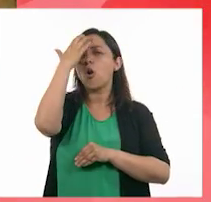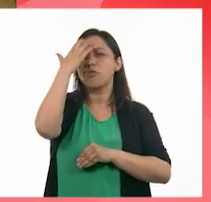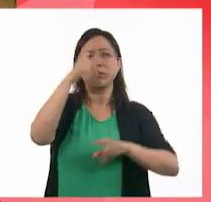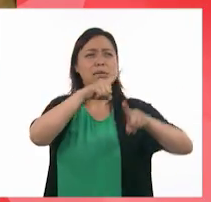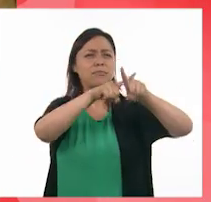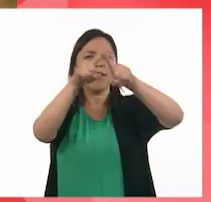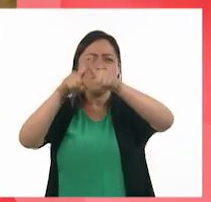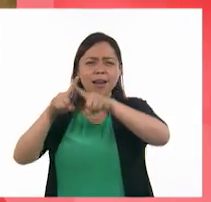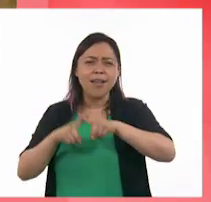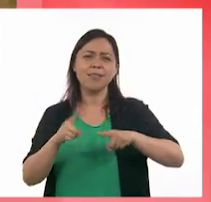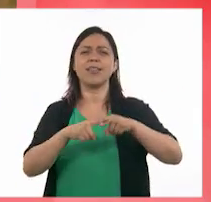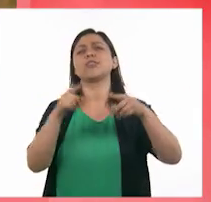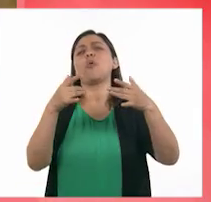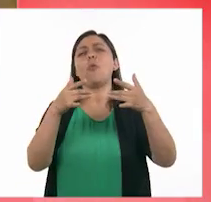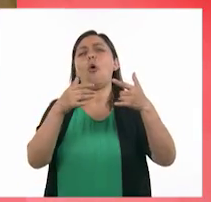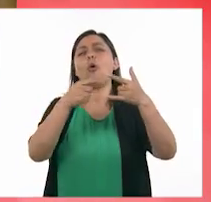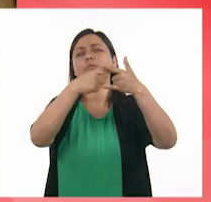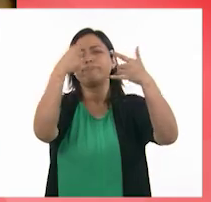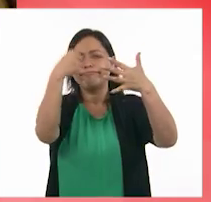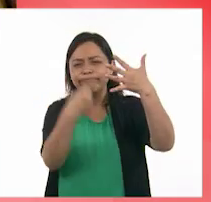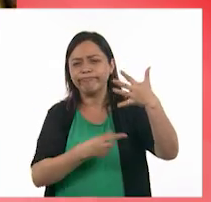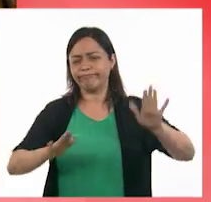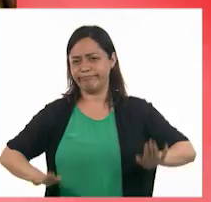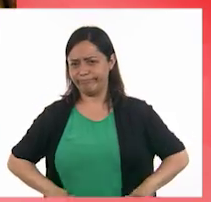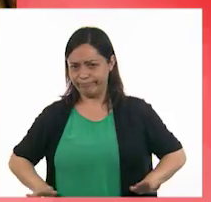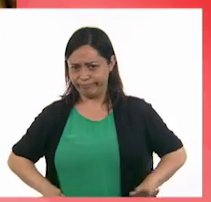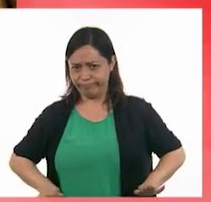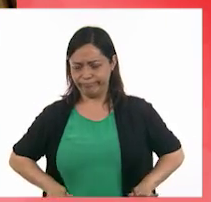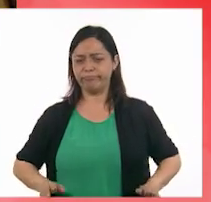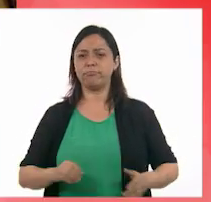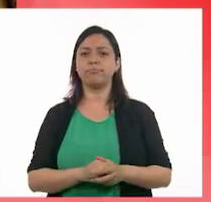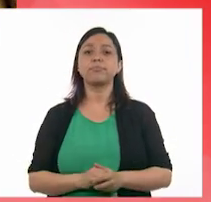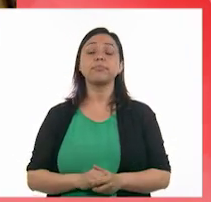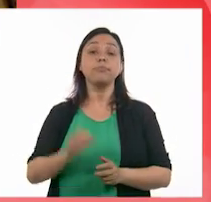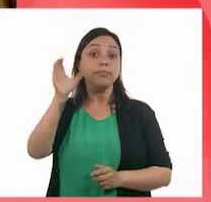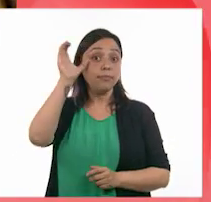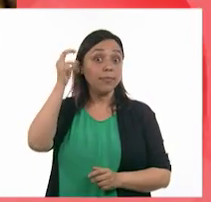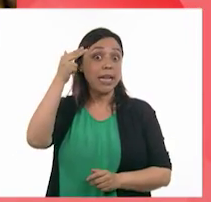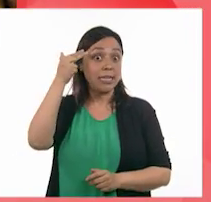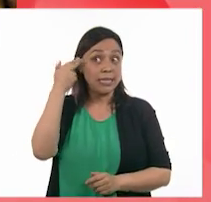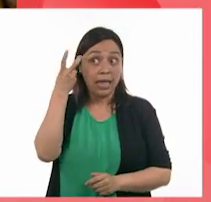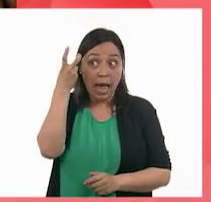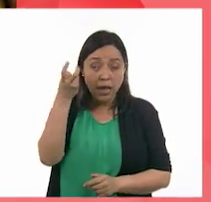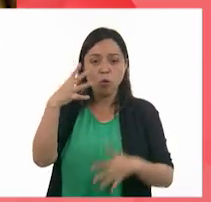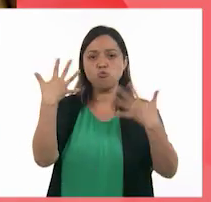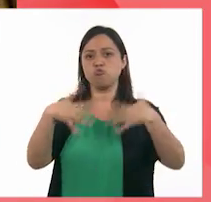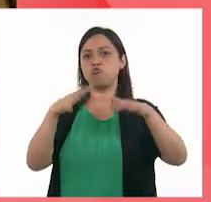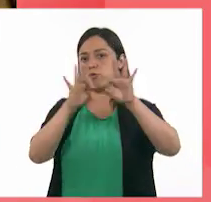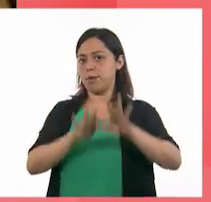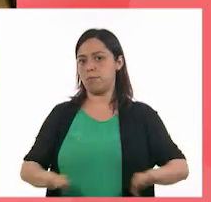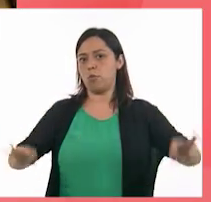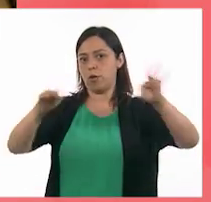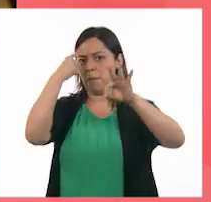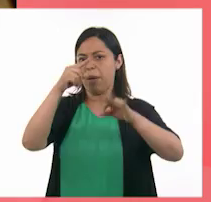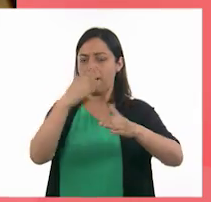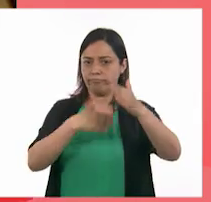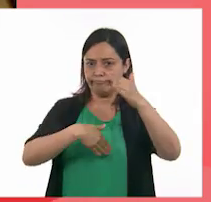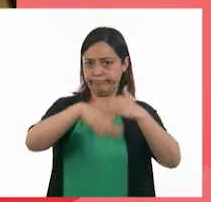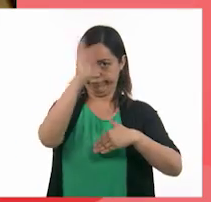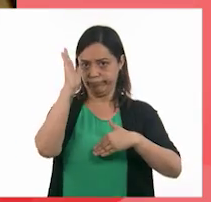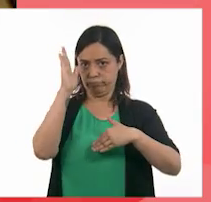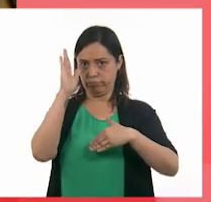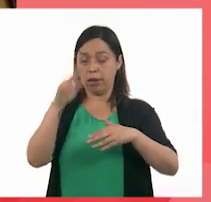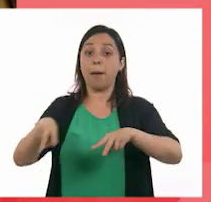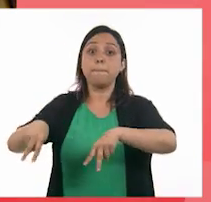facetas y aspectos en los cuales la comunidad china son fundamentales para el desarrollo. Se habla del comercio de la